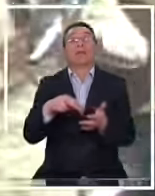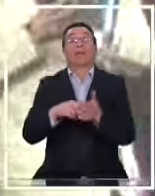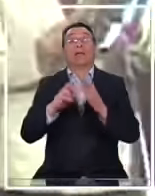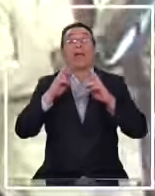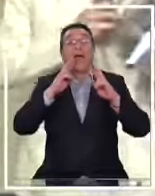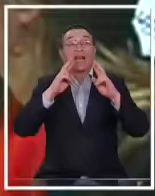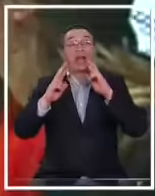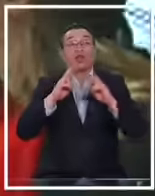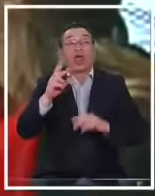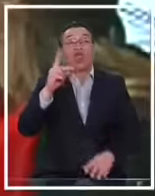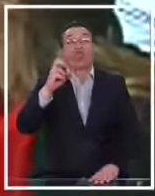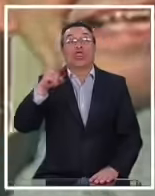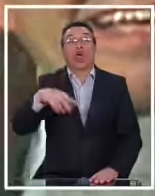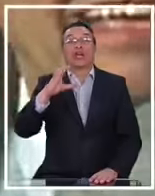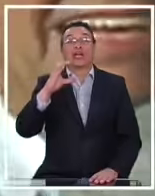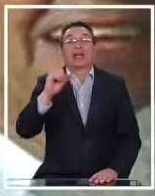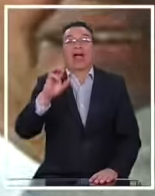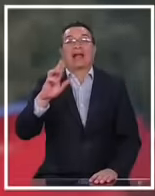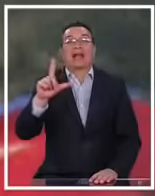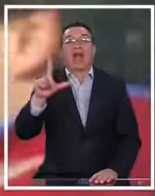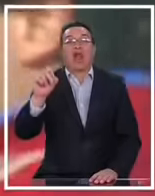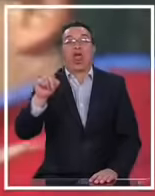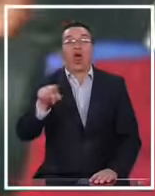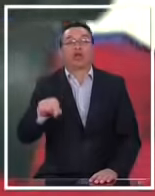Don Carlos en la avenida Apoquindo. Me dice que se